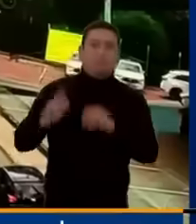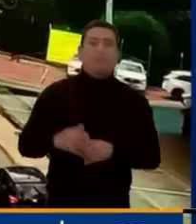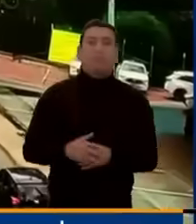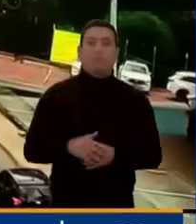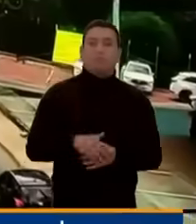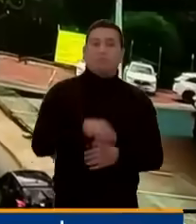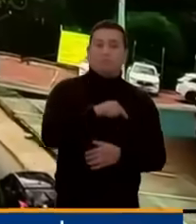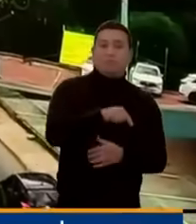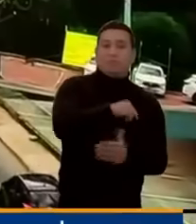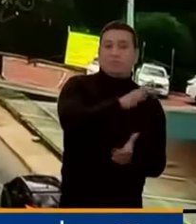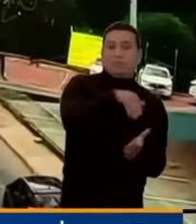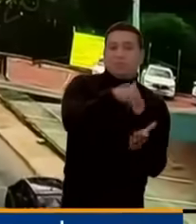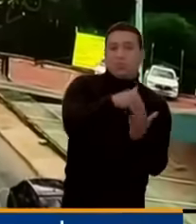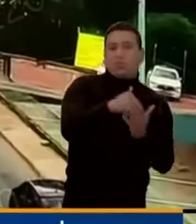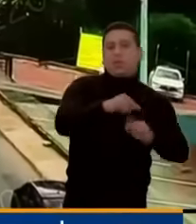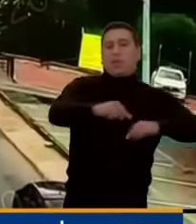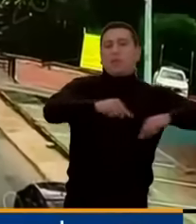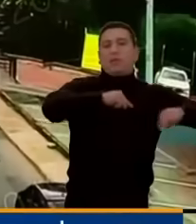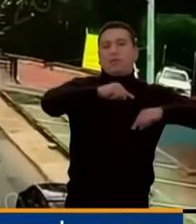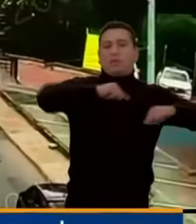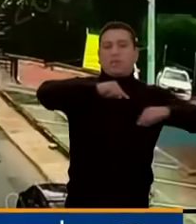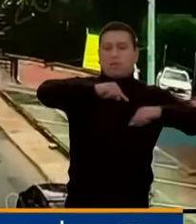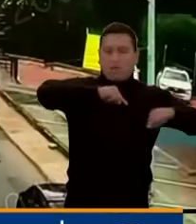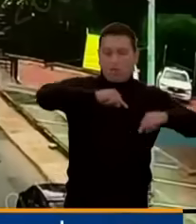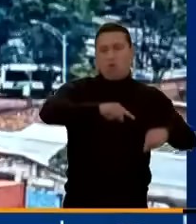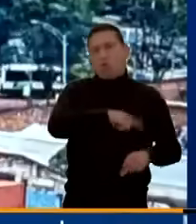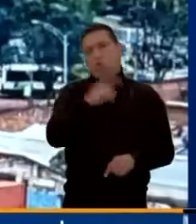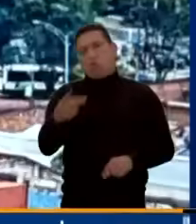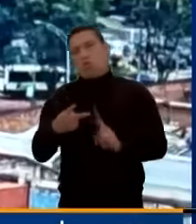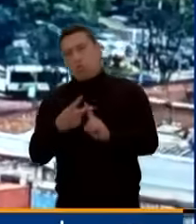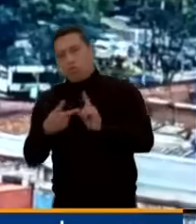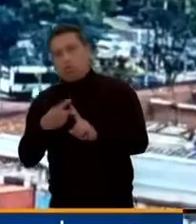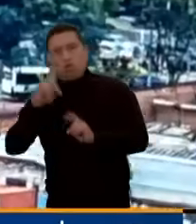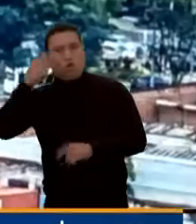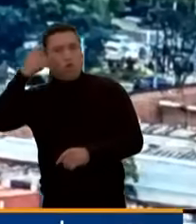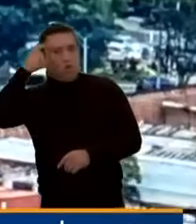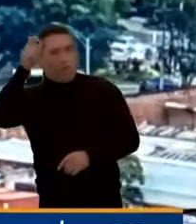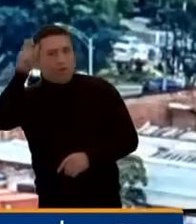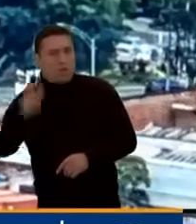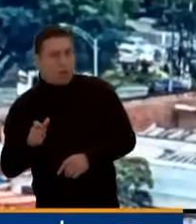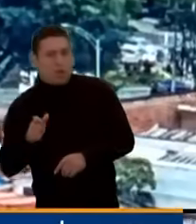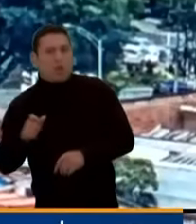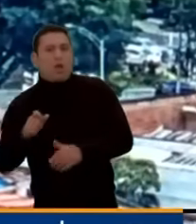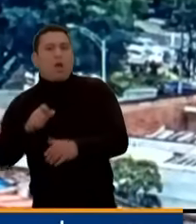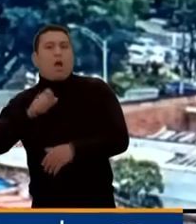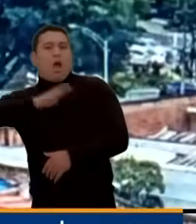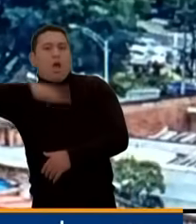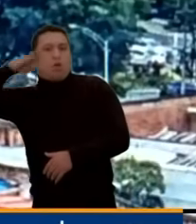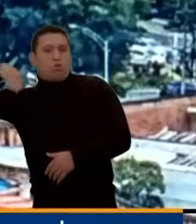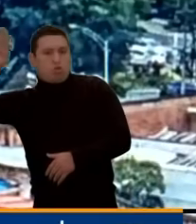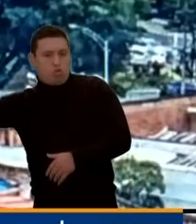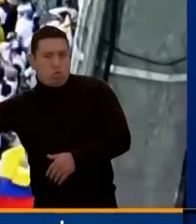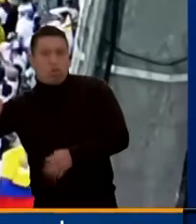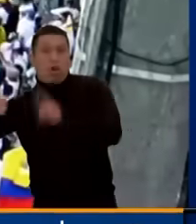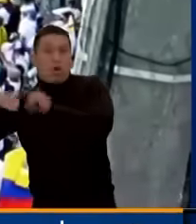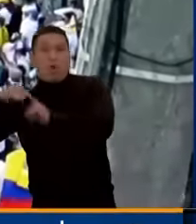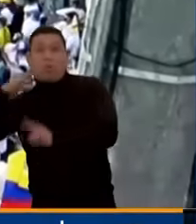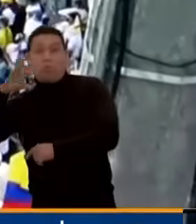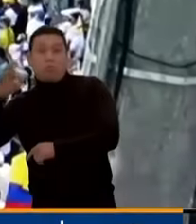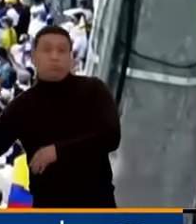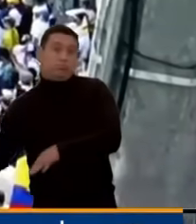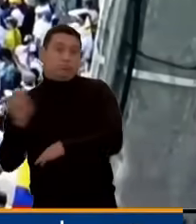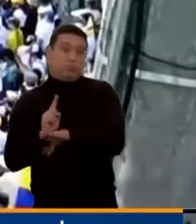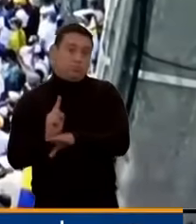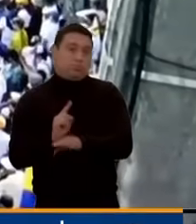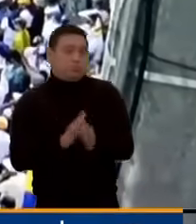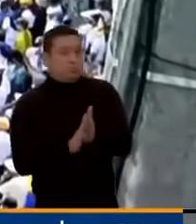está también la gobernación de Antioquia y el mismo gobernador de Antioquia, Andrés Julián Rendón, dijo que esta manifestación, esta movilización